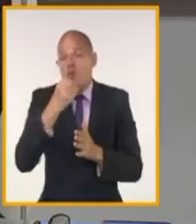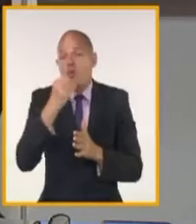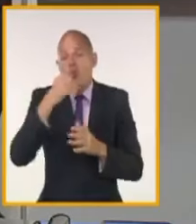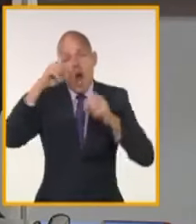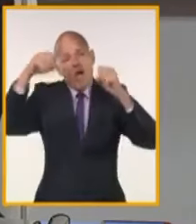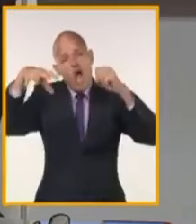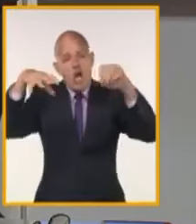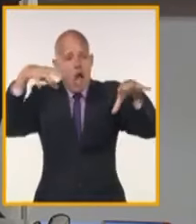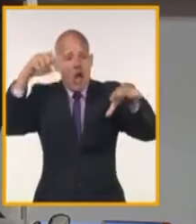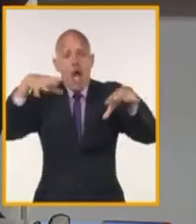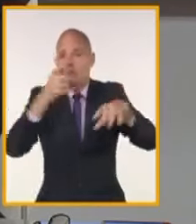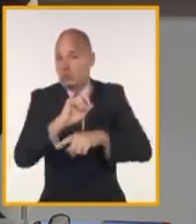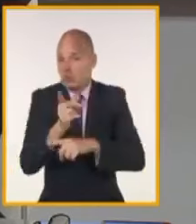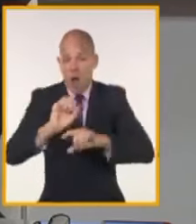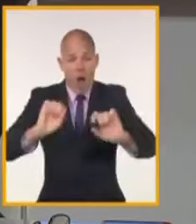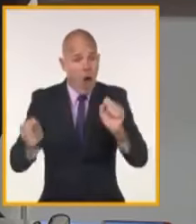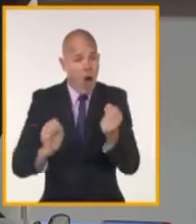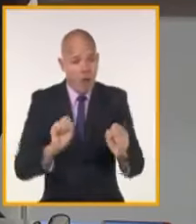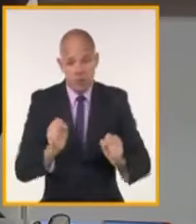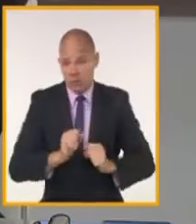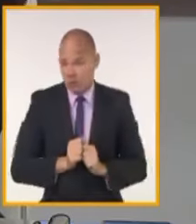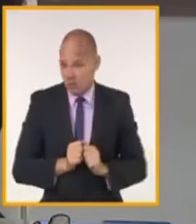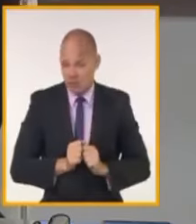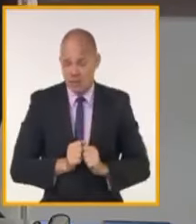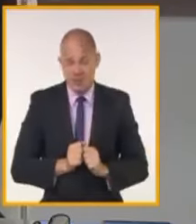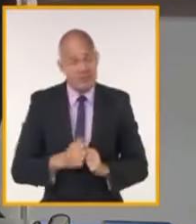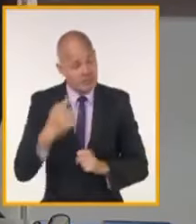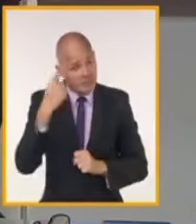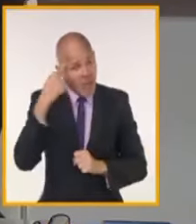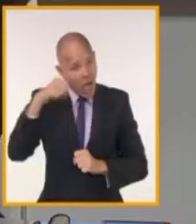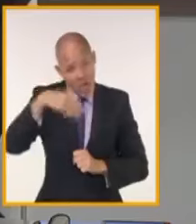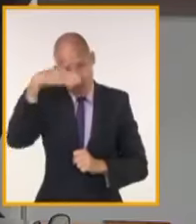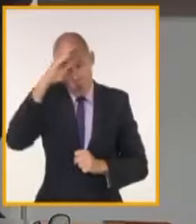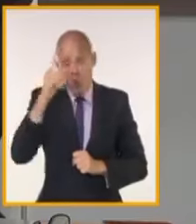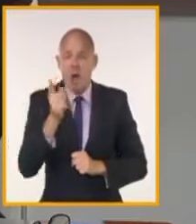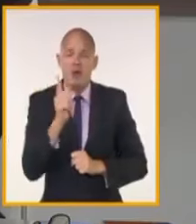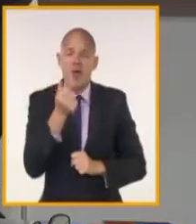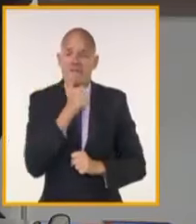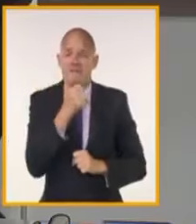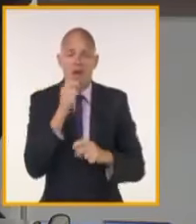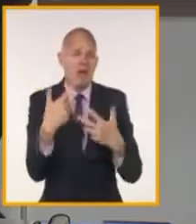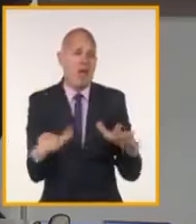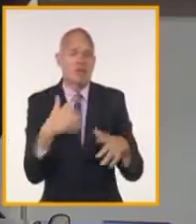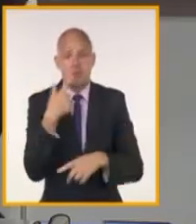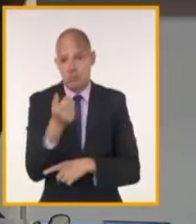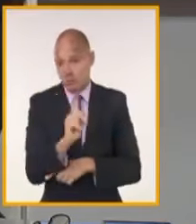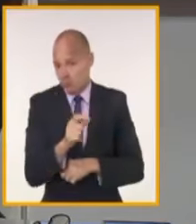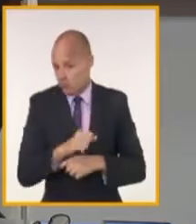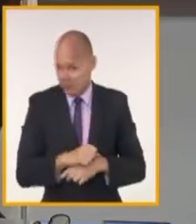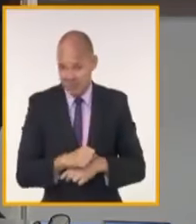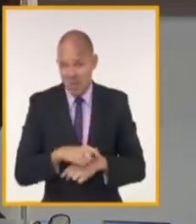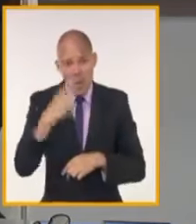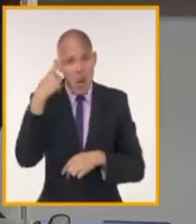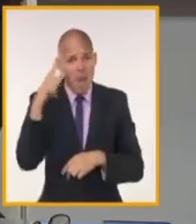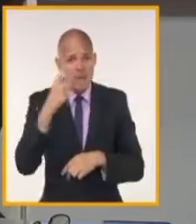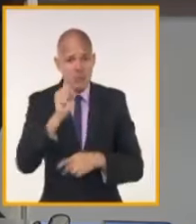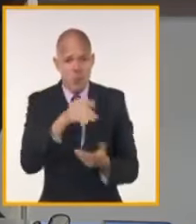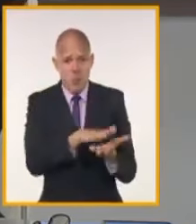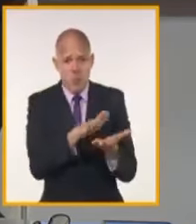eficiencia energética nosotros no nos sobra capacidad de generación nosotros pensamos que hay capacidades de ahorro